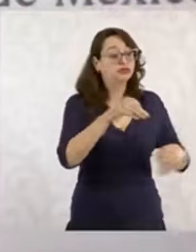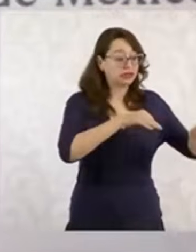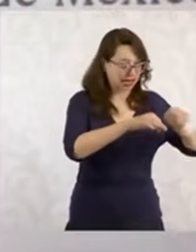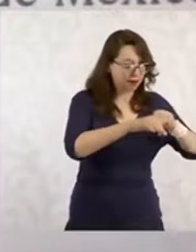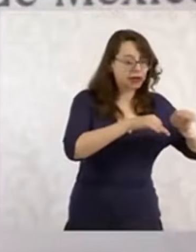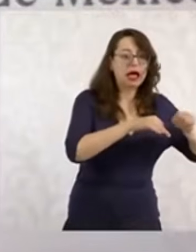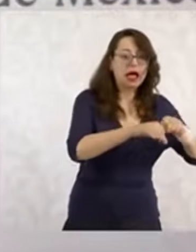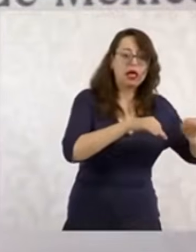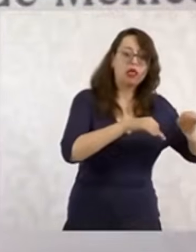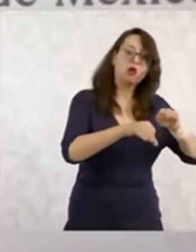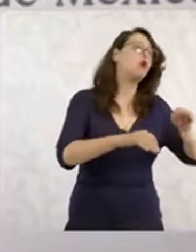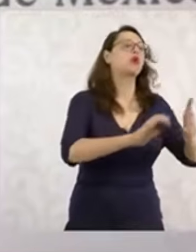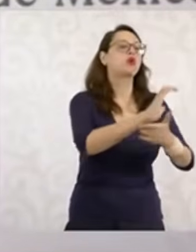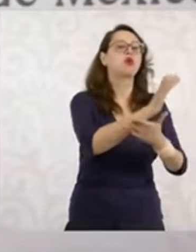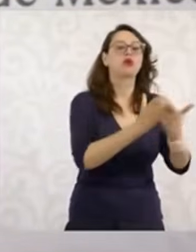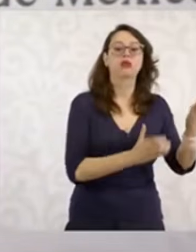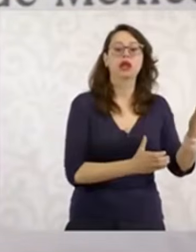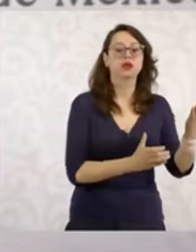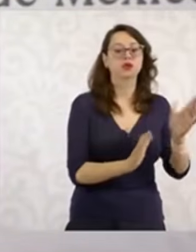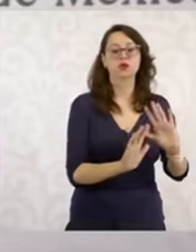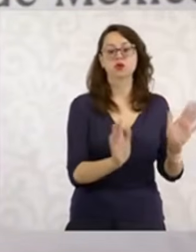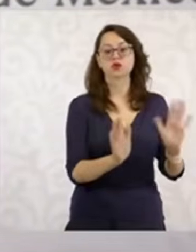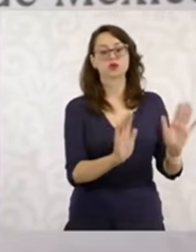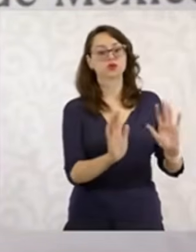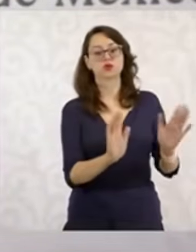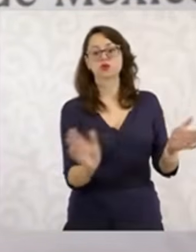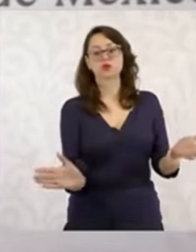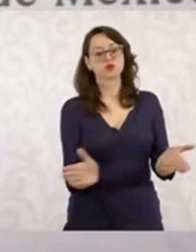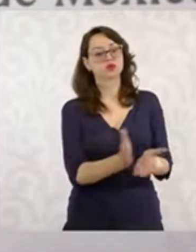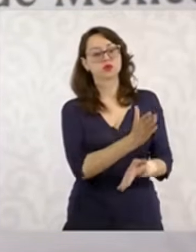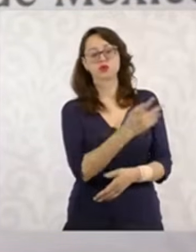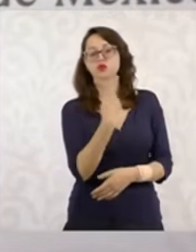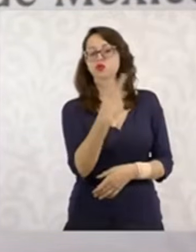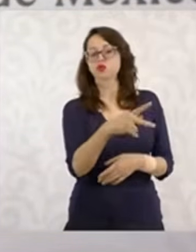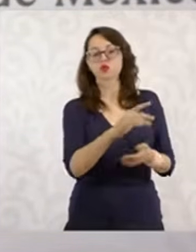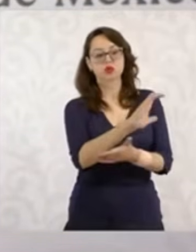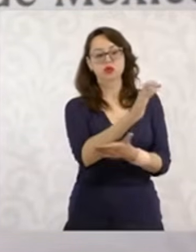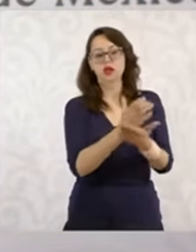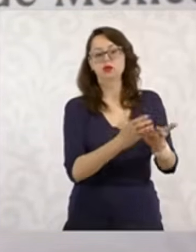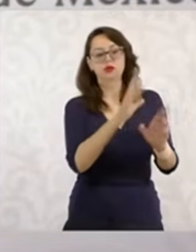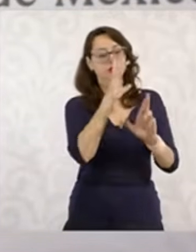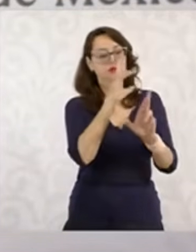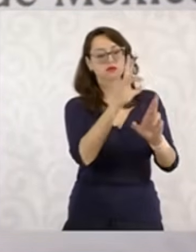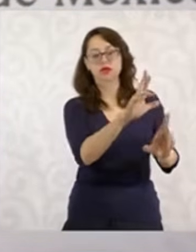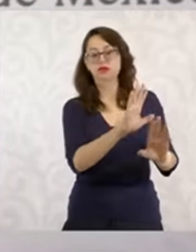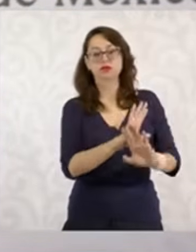colectivos. Ahí sí no, porque esos son sus contratos, sus